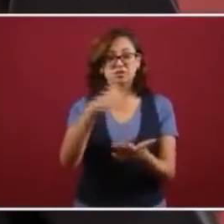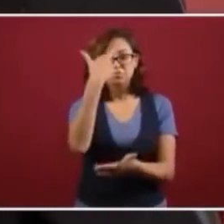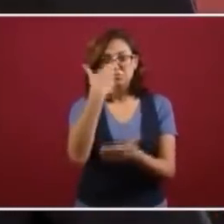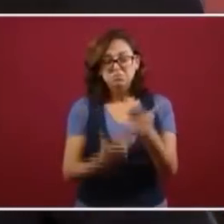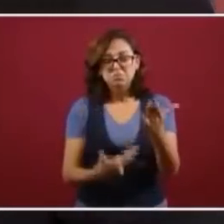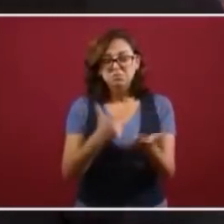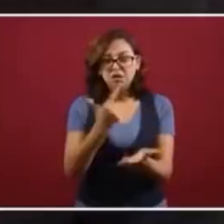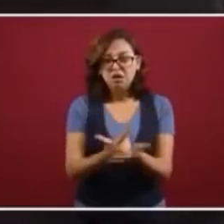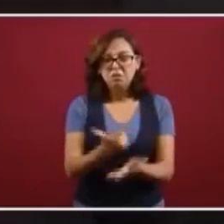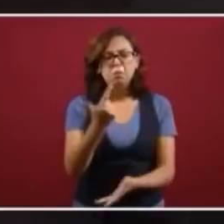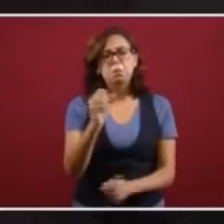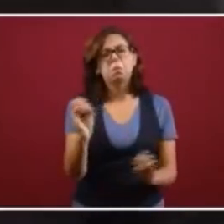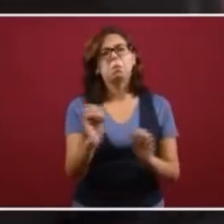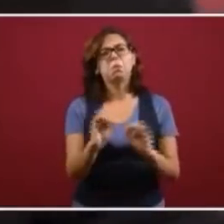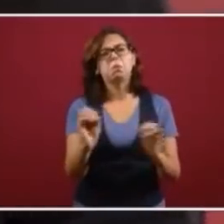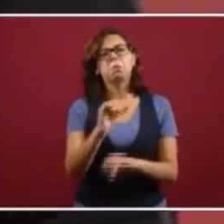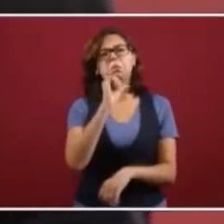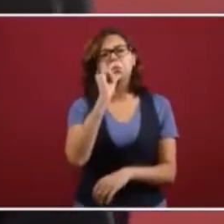Saben que